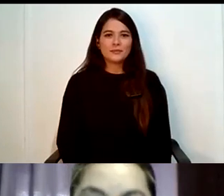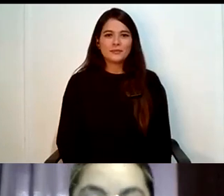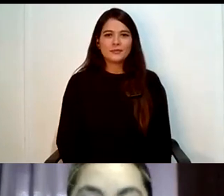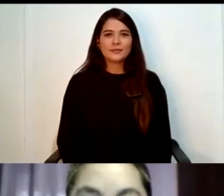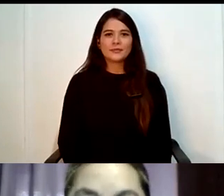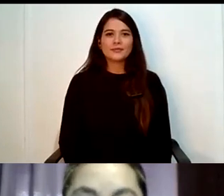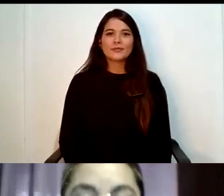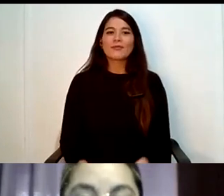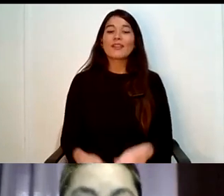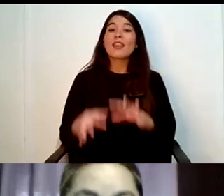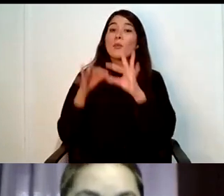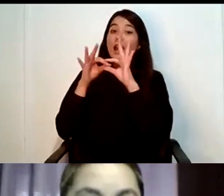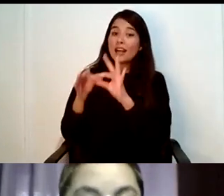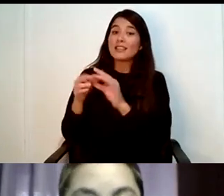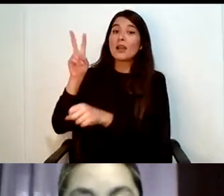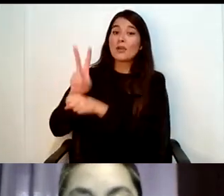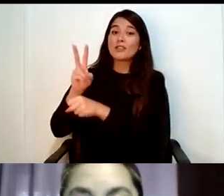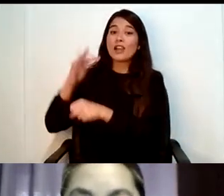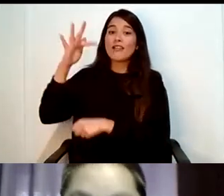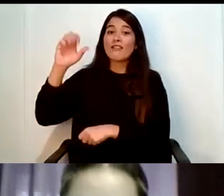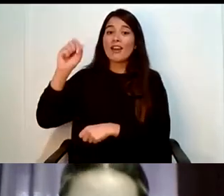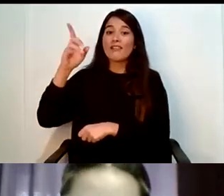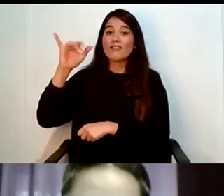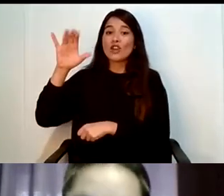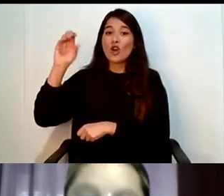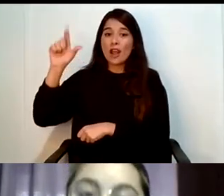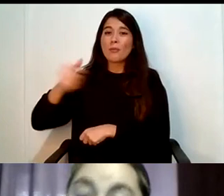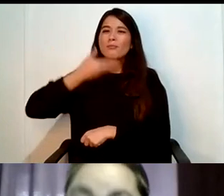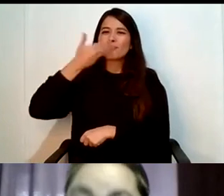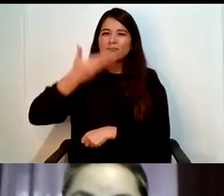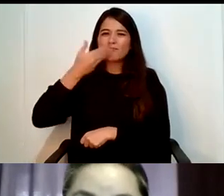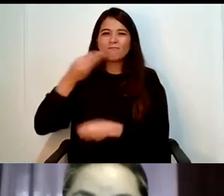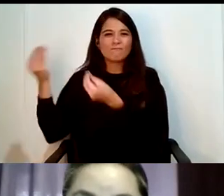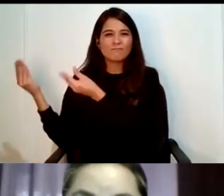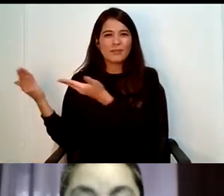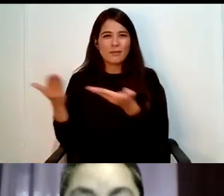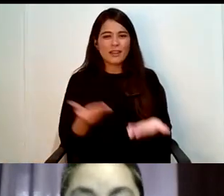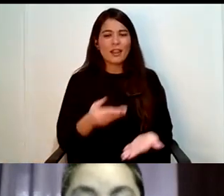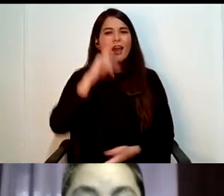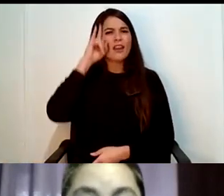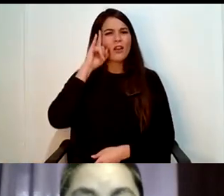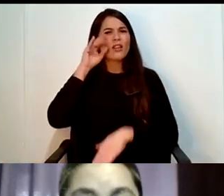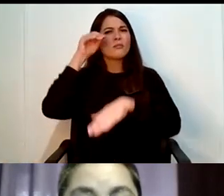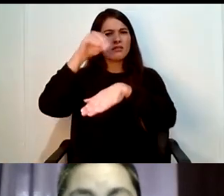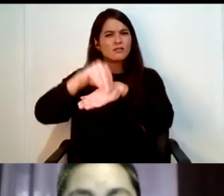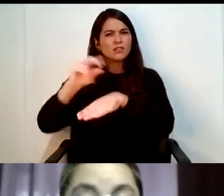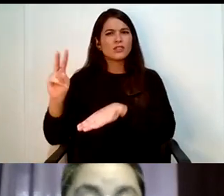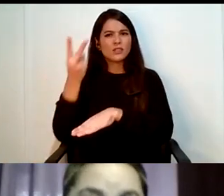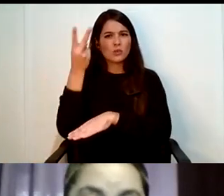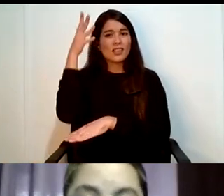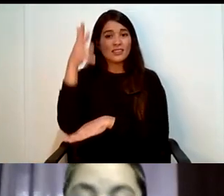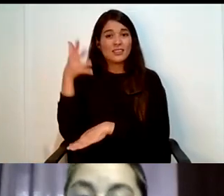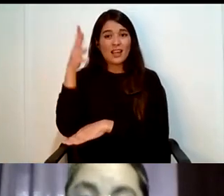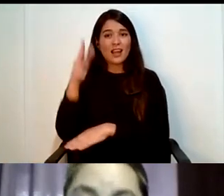Damos las gracias a la profesora Fabiola Marambio por sus palabras de bienvenida. Les recordamos que esta segunda jornada se compone de